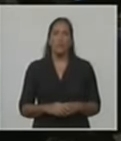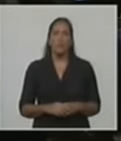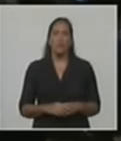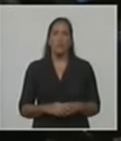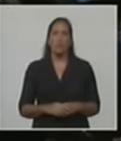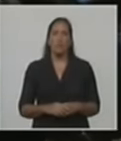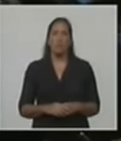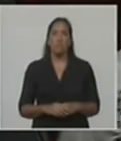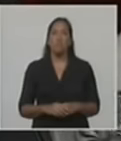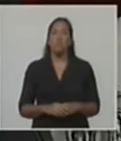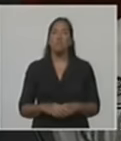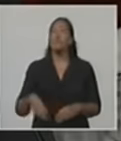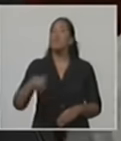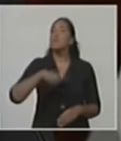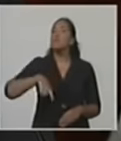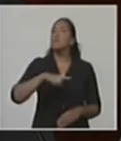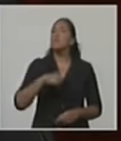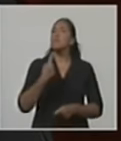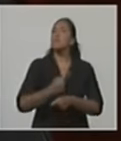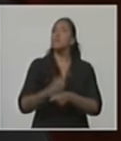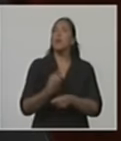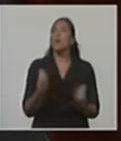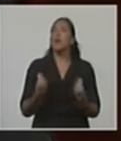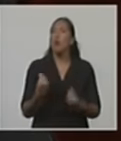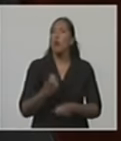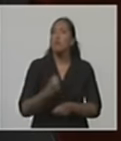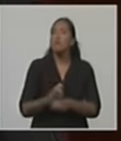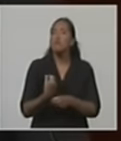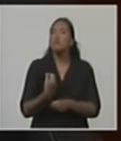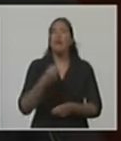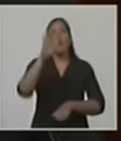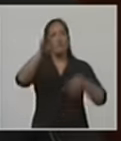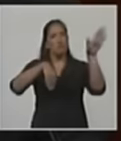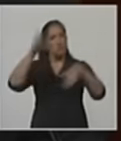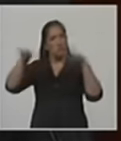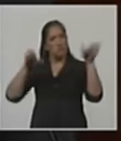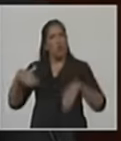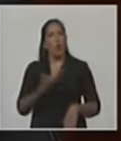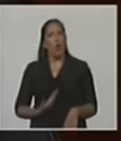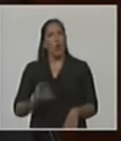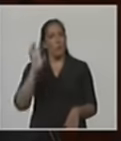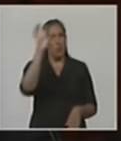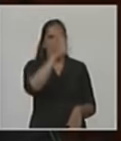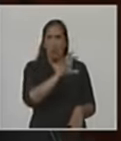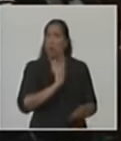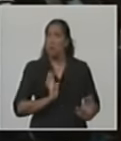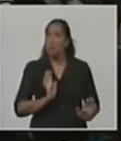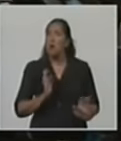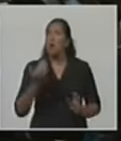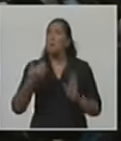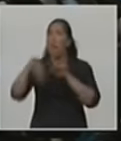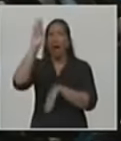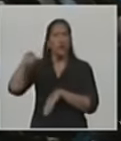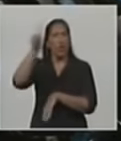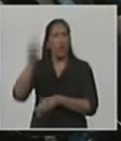Lo primero que hicimos fue convocar a nuestros gobernadores, más allá que la mayoría no pertenece a